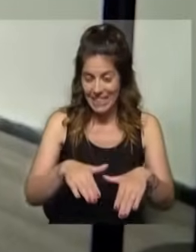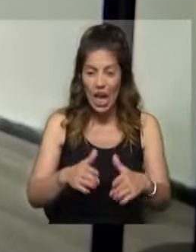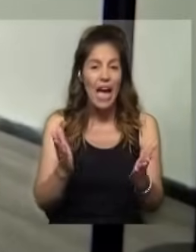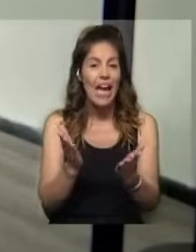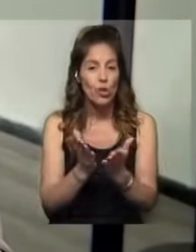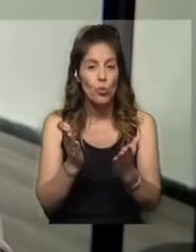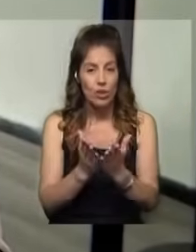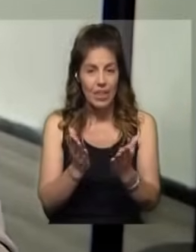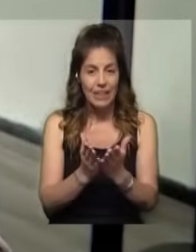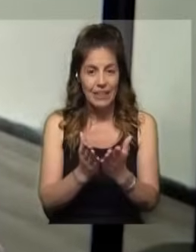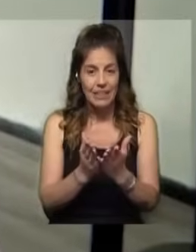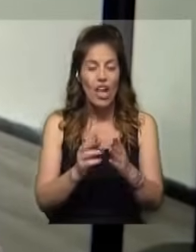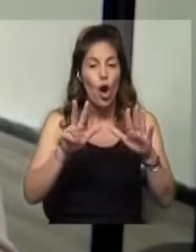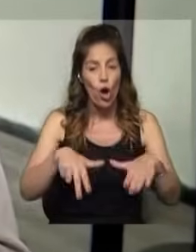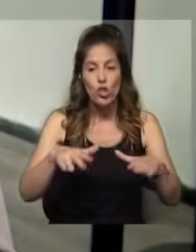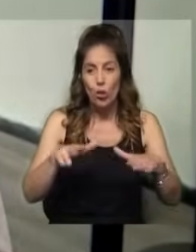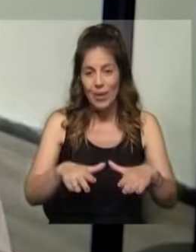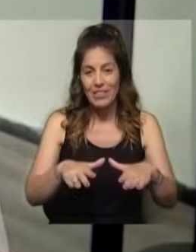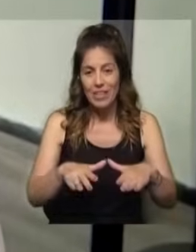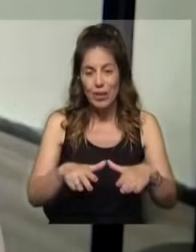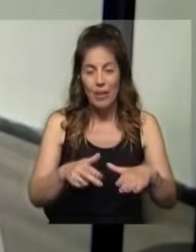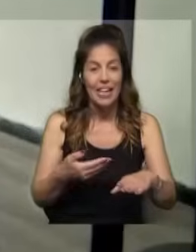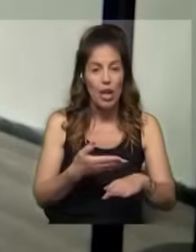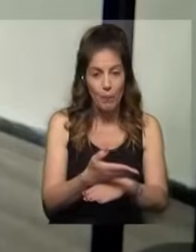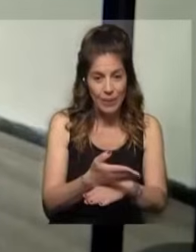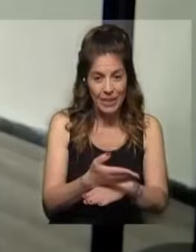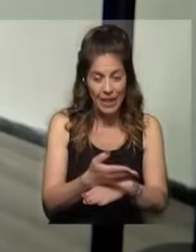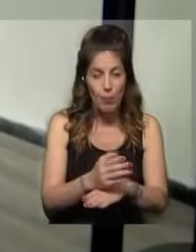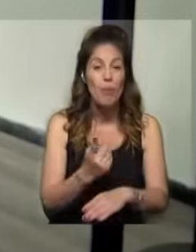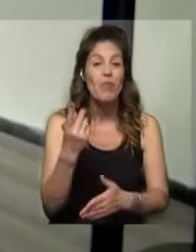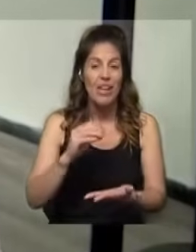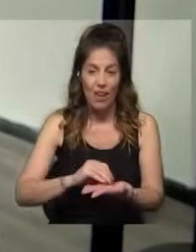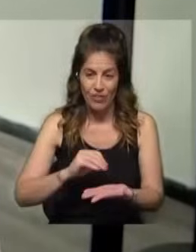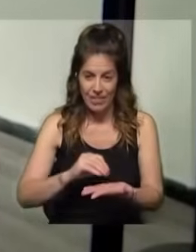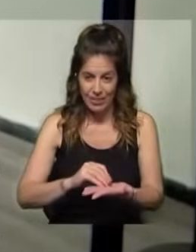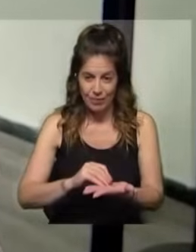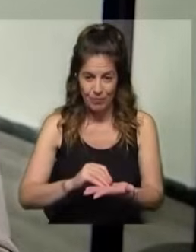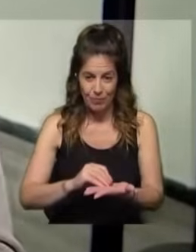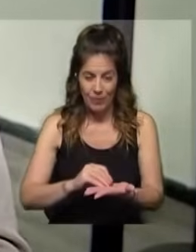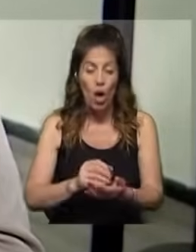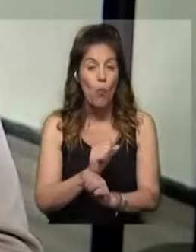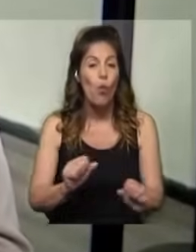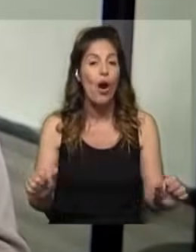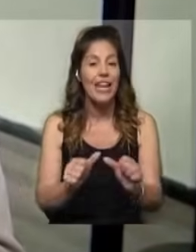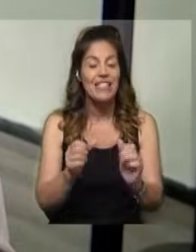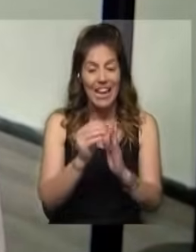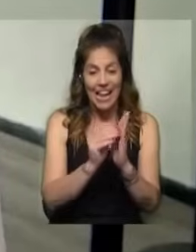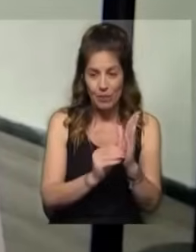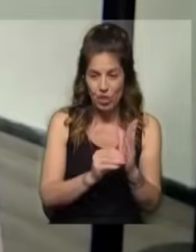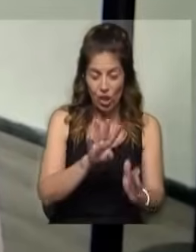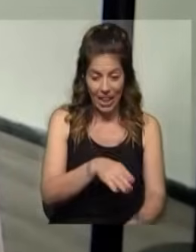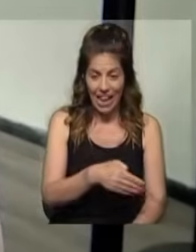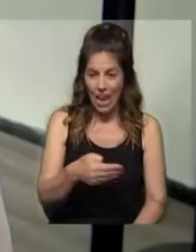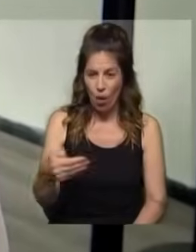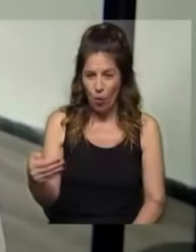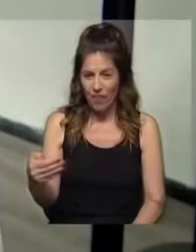renovación y de 8 meses para aquellos que soliciten la beca por primera vez pueden realizar la inscripción en la página